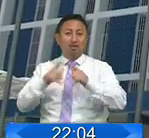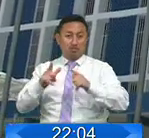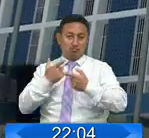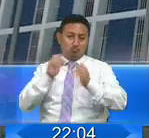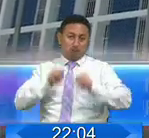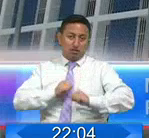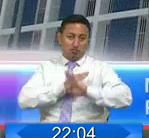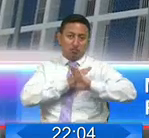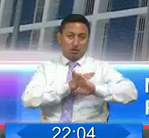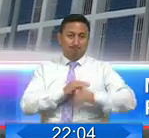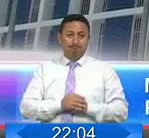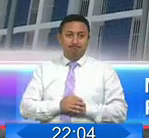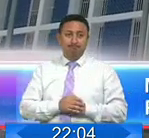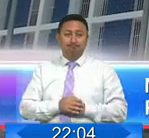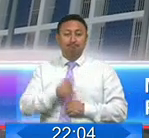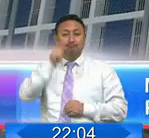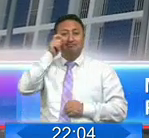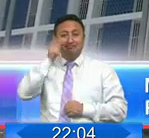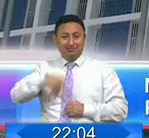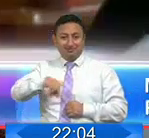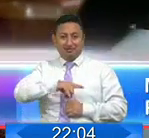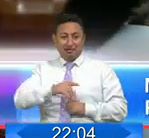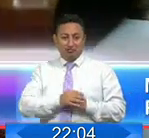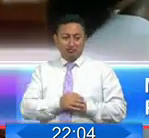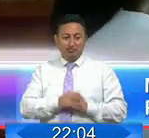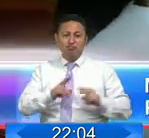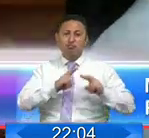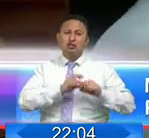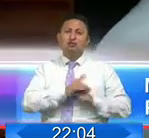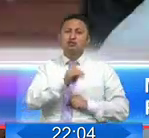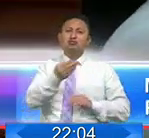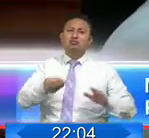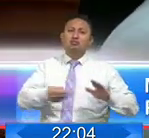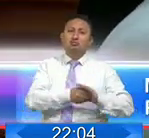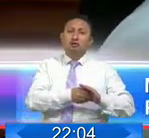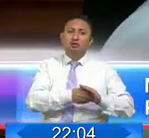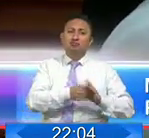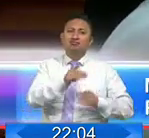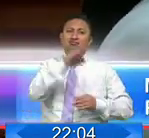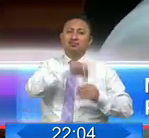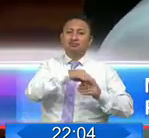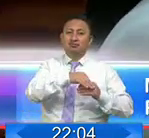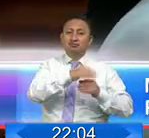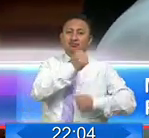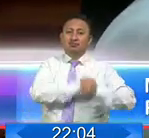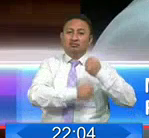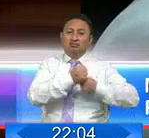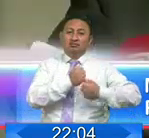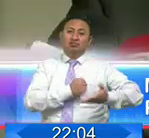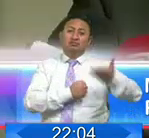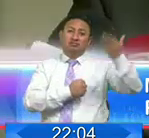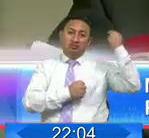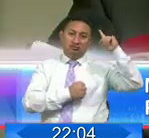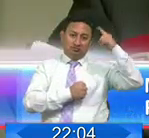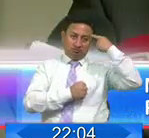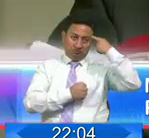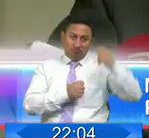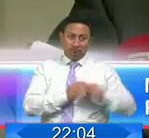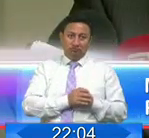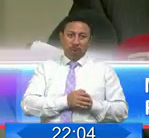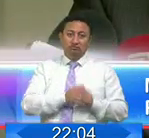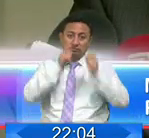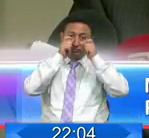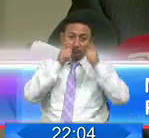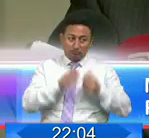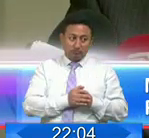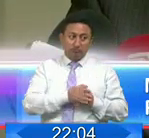fiscalía investiga presuntos aportes económicos no justificados para campañas electorales en el anterior mandato que la fiscalía en dos meses más